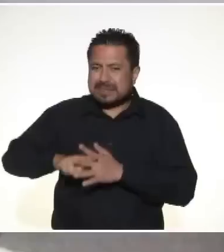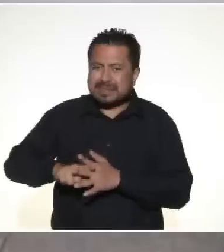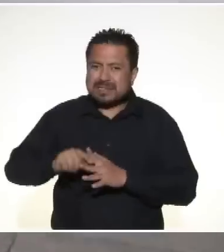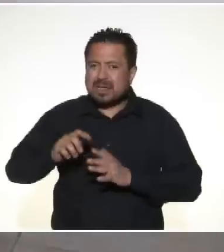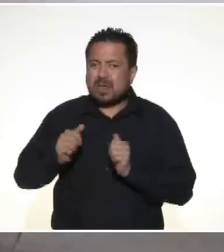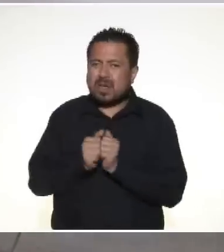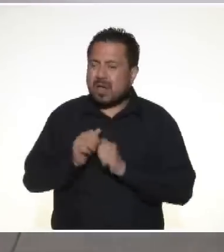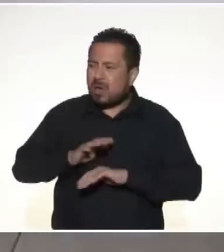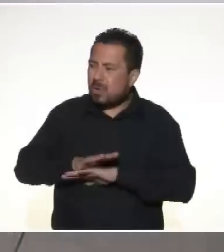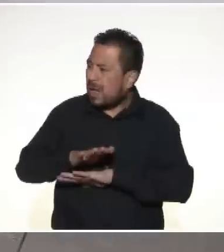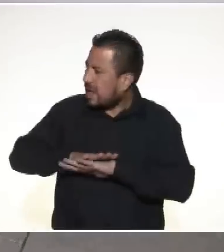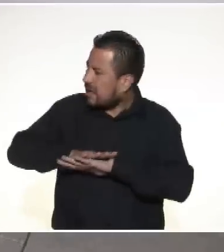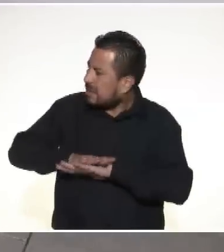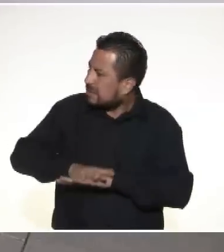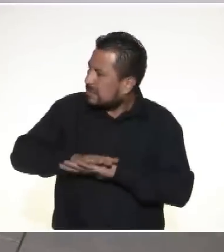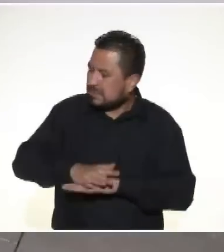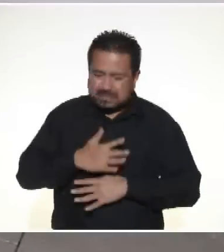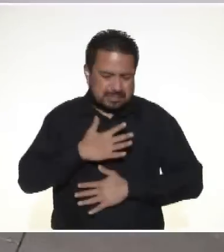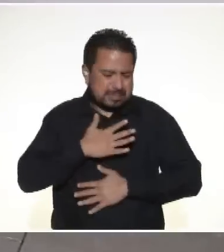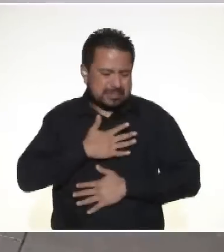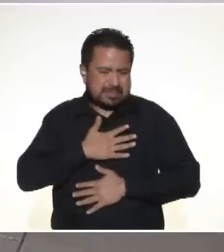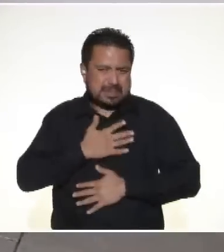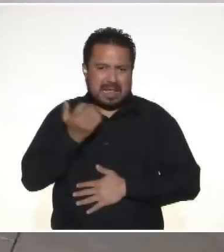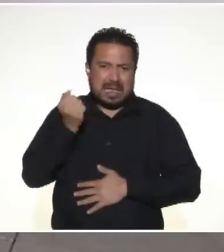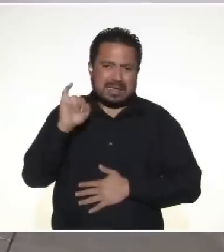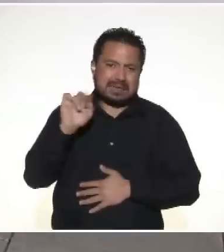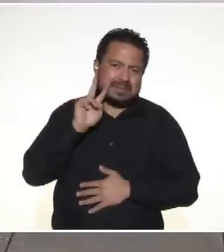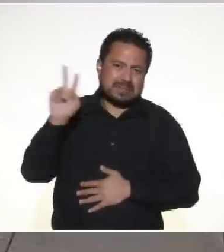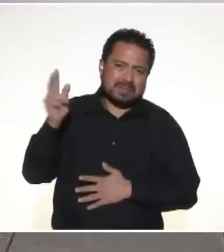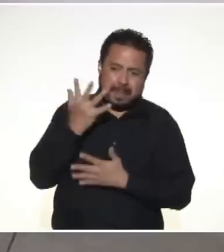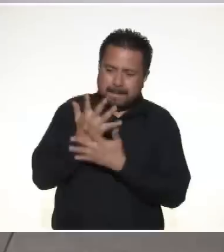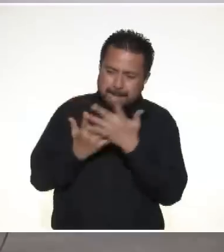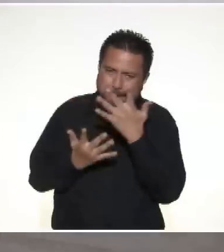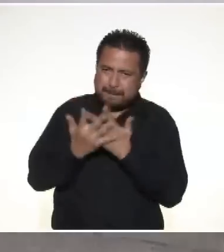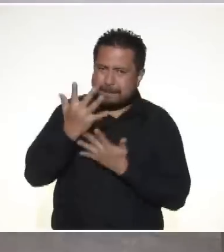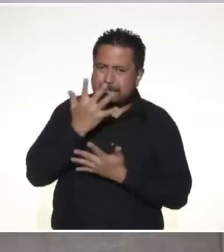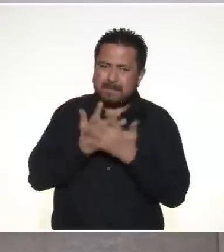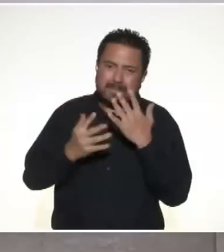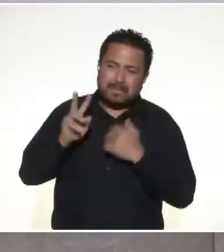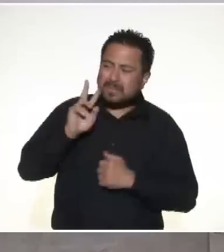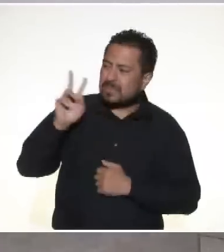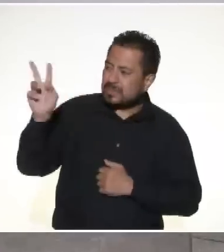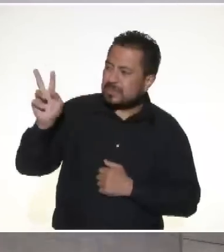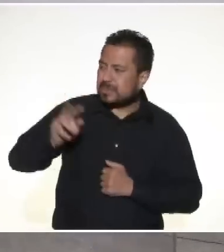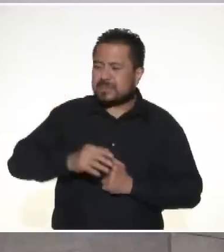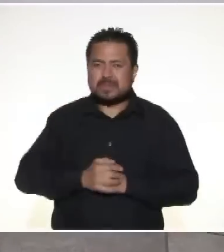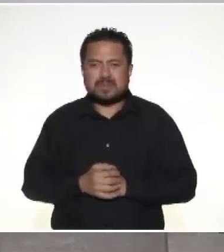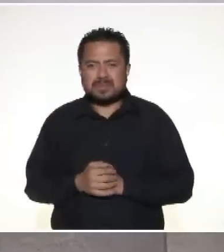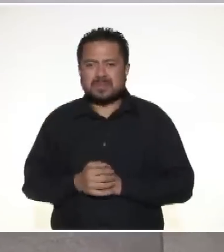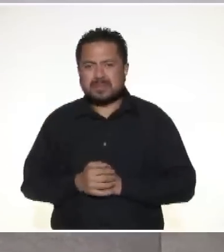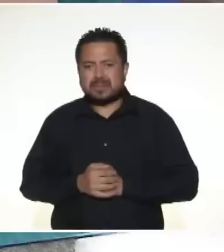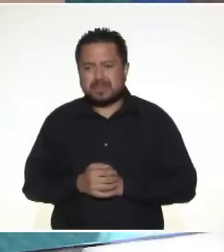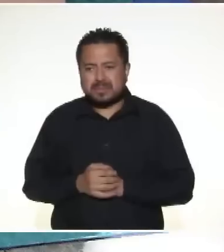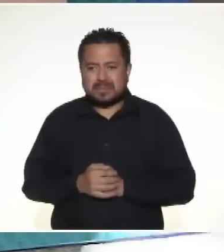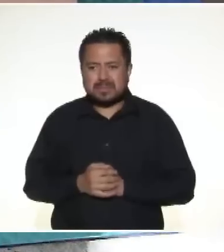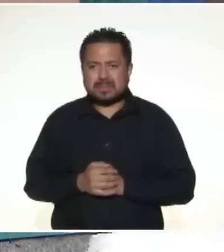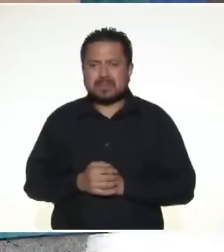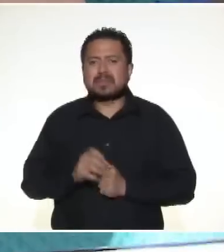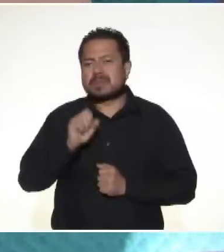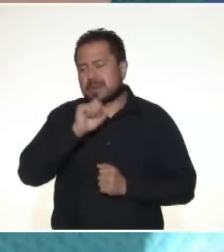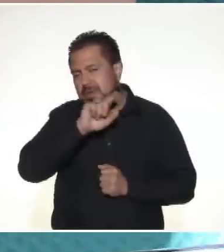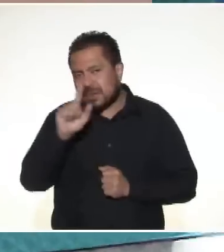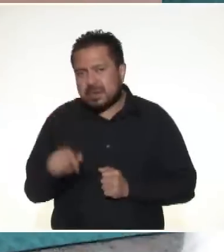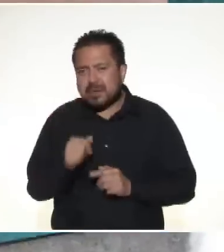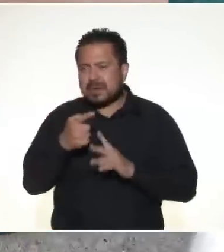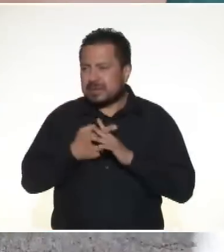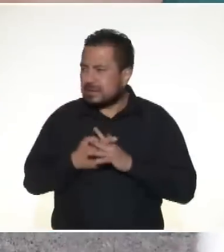compresiones torácicas. Vamos a entrelazar nuestras manos de esta manera y las vamos a colocar estiradas en la parte inferior del pecho del paciente y vamos a